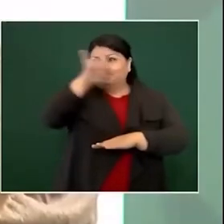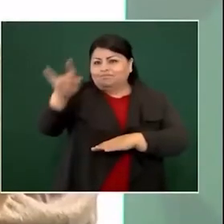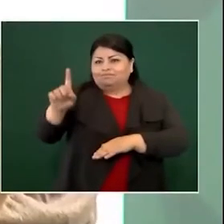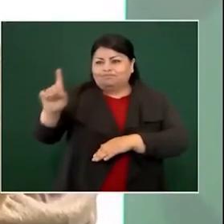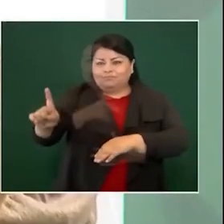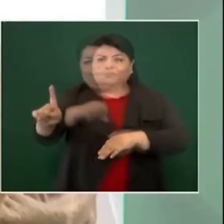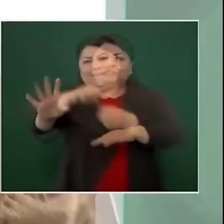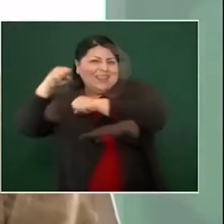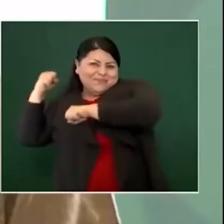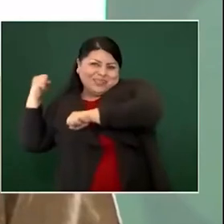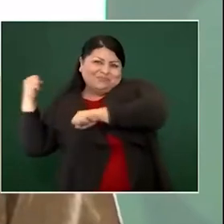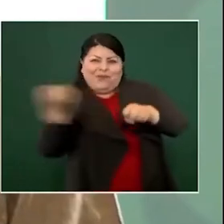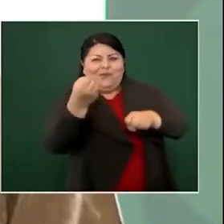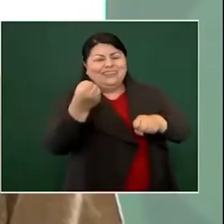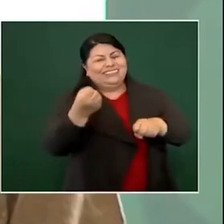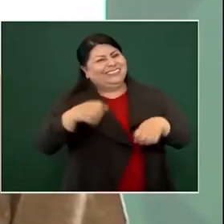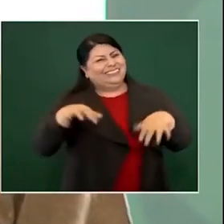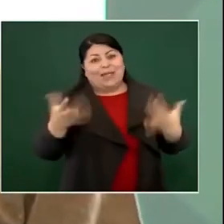familiar.